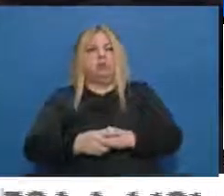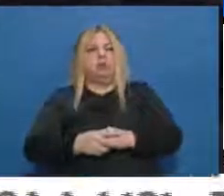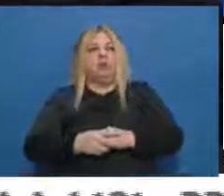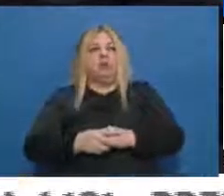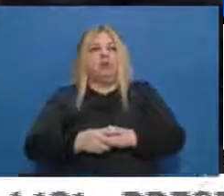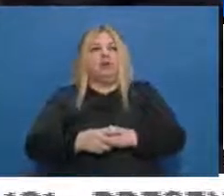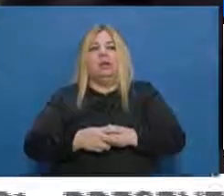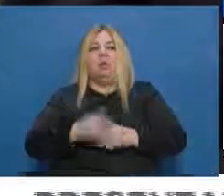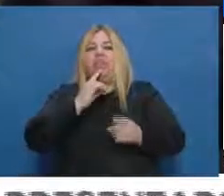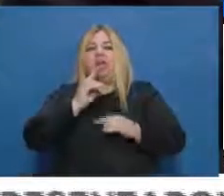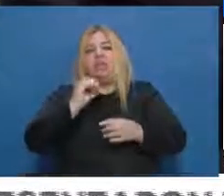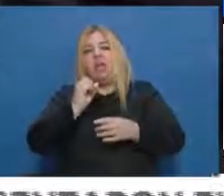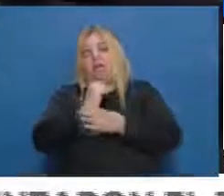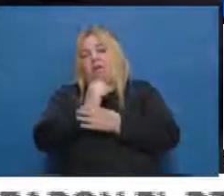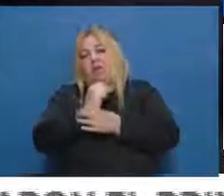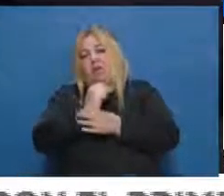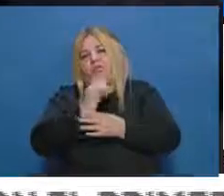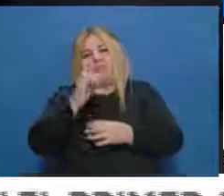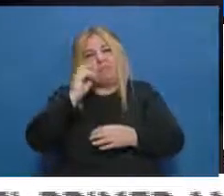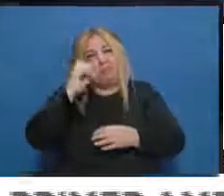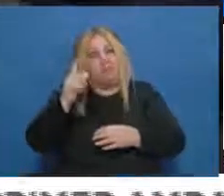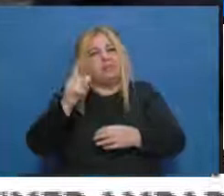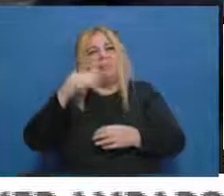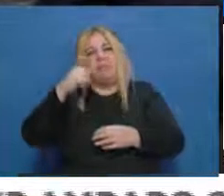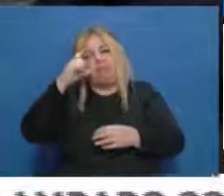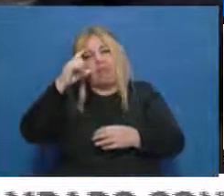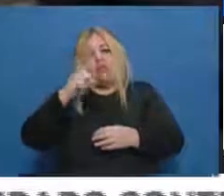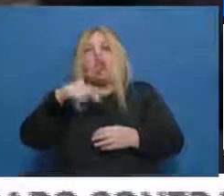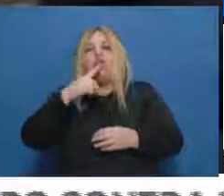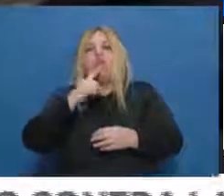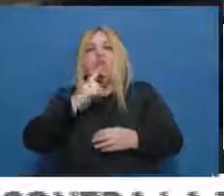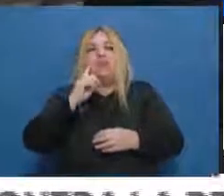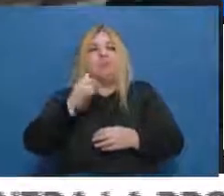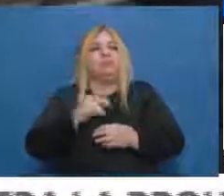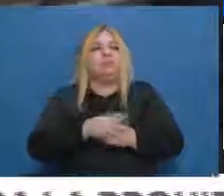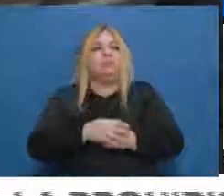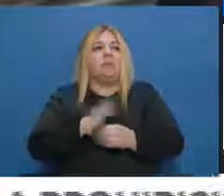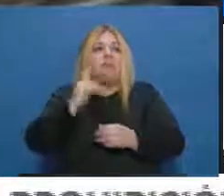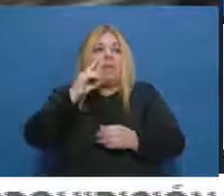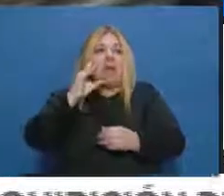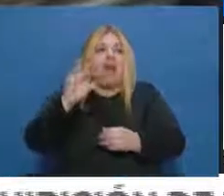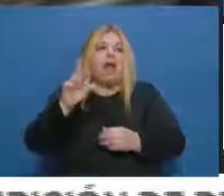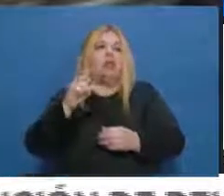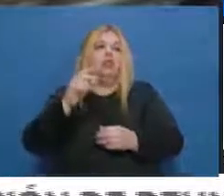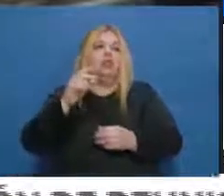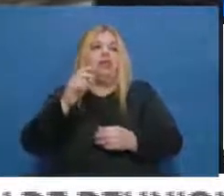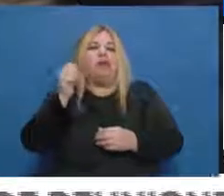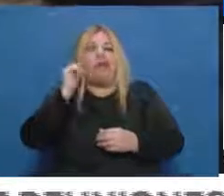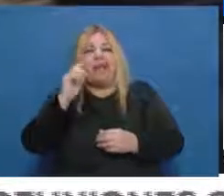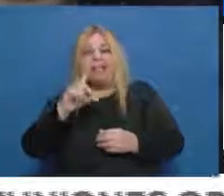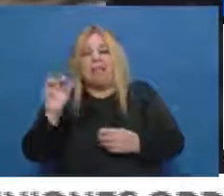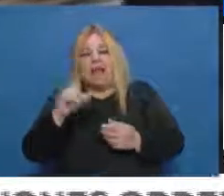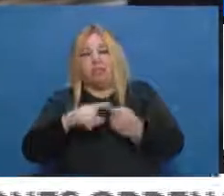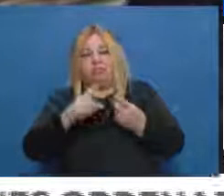Bilardo, Gallardo, Bianchi, Isabela. Elegime tres en ese orden. ¿Cuál es el primero, el segundo y el tercero para vos? ¿Y por qué? Perfecto. El